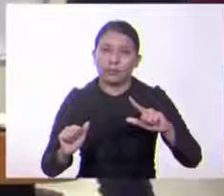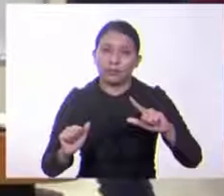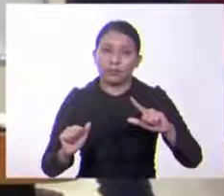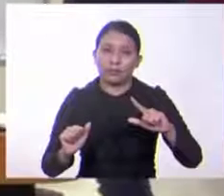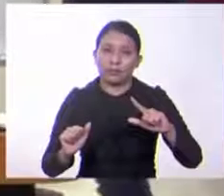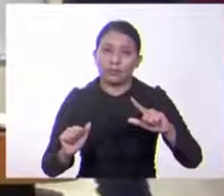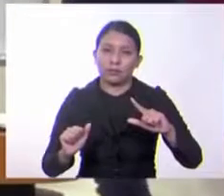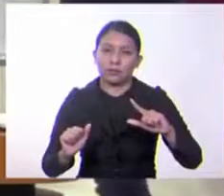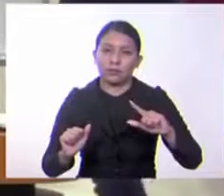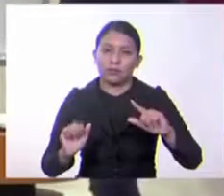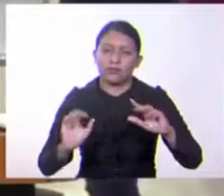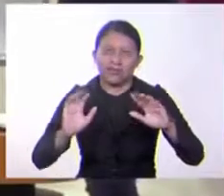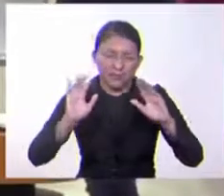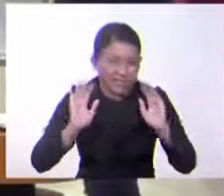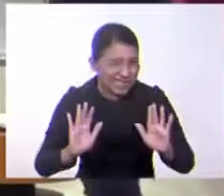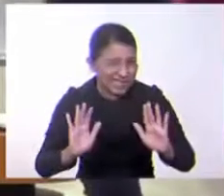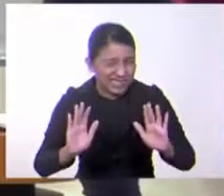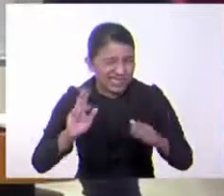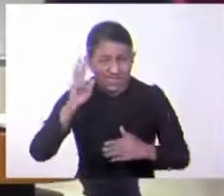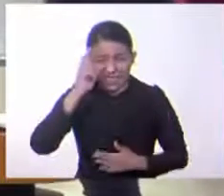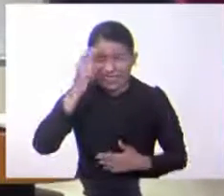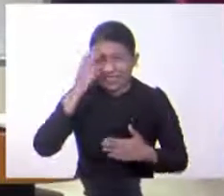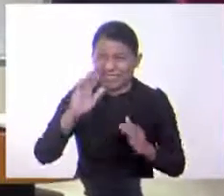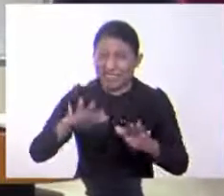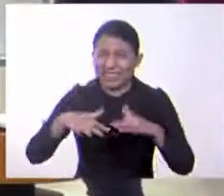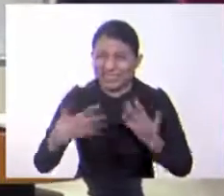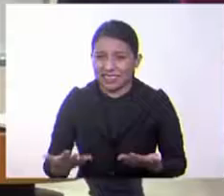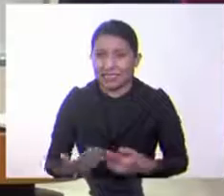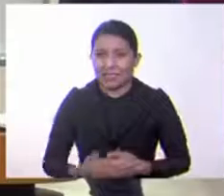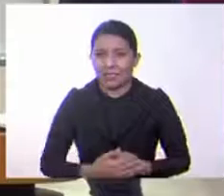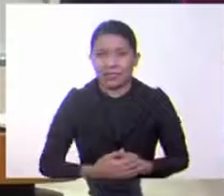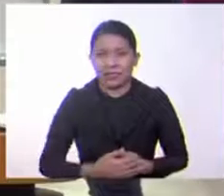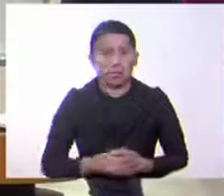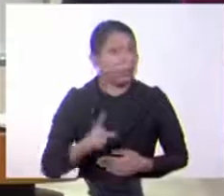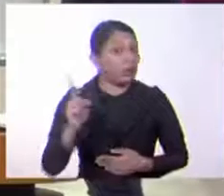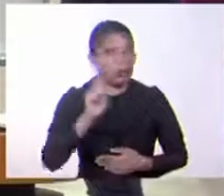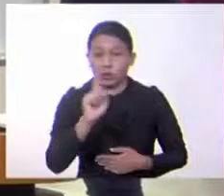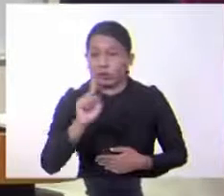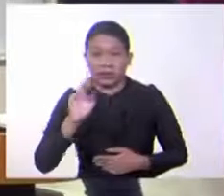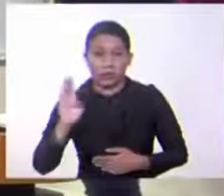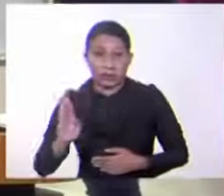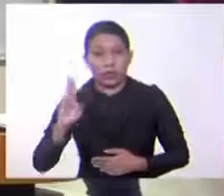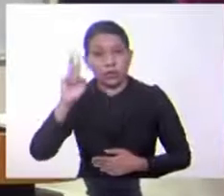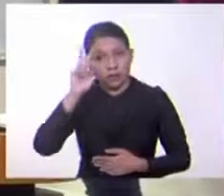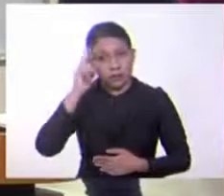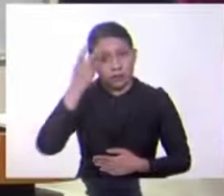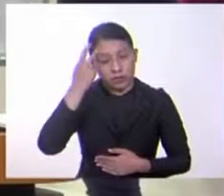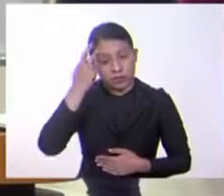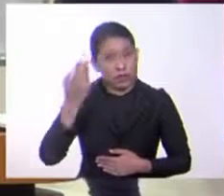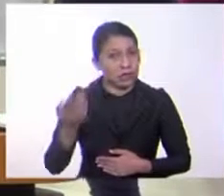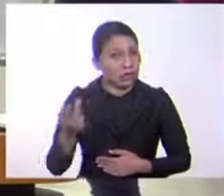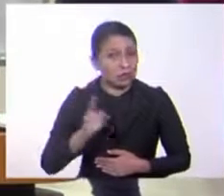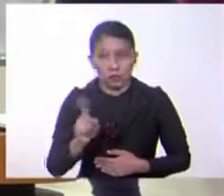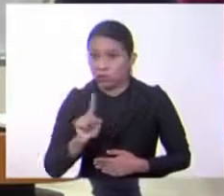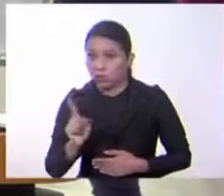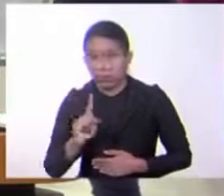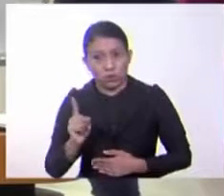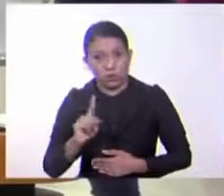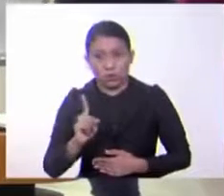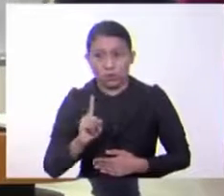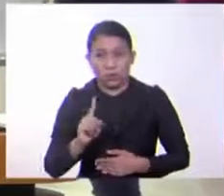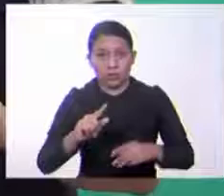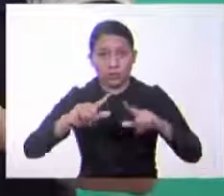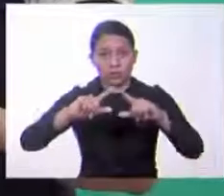Primero déjame ver si entiendo qué significa eso. No cumple B. Significa que no es un